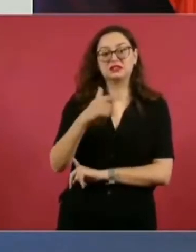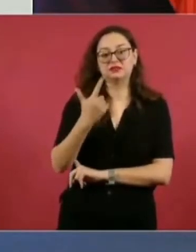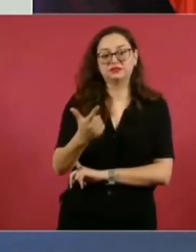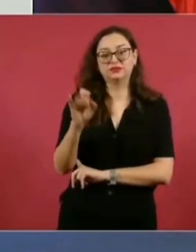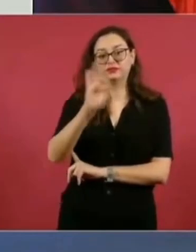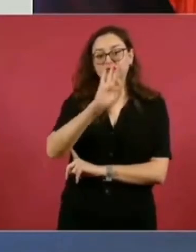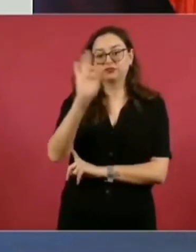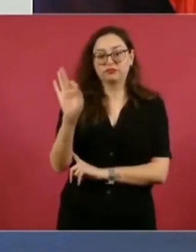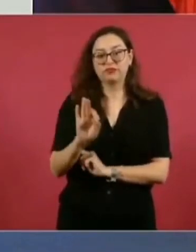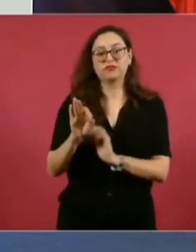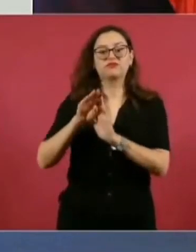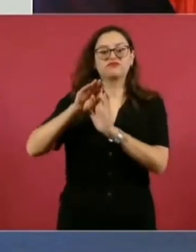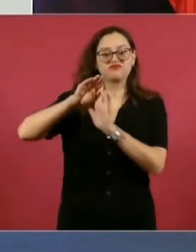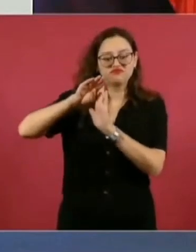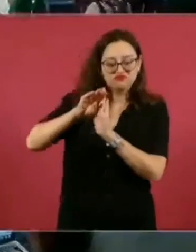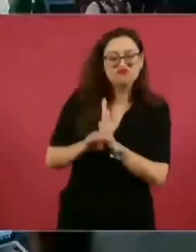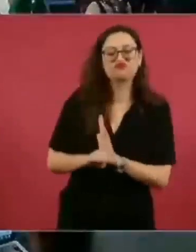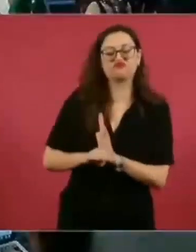77% menos.